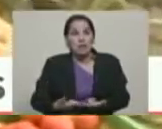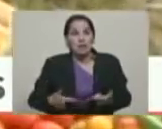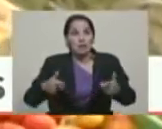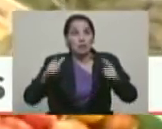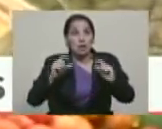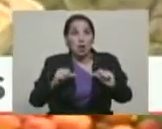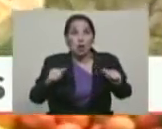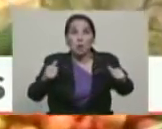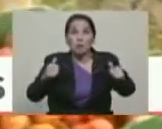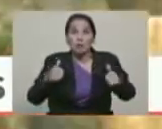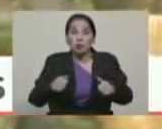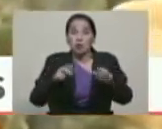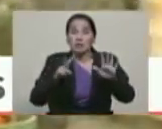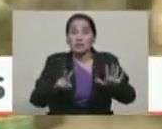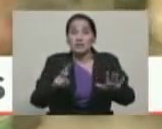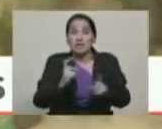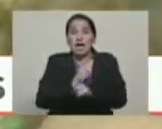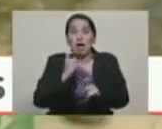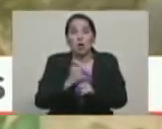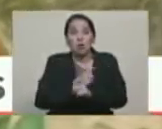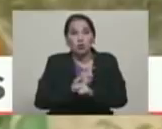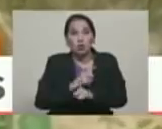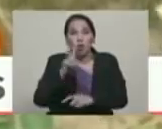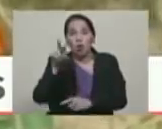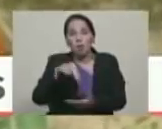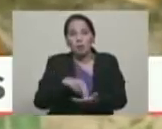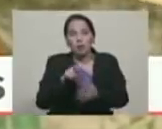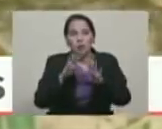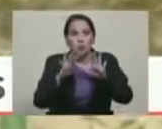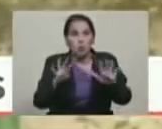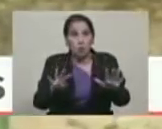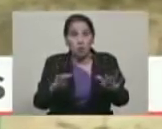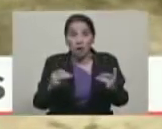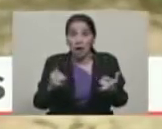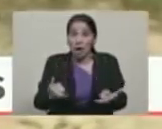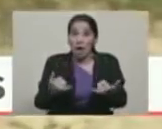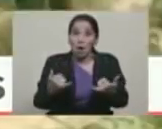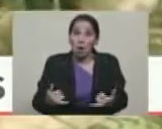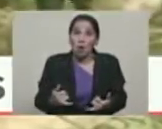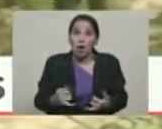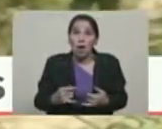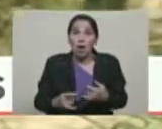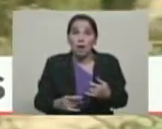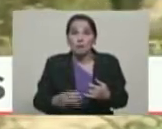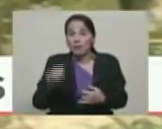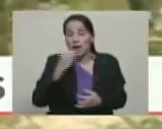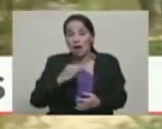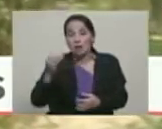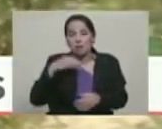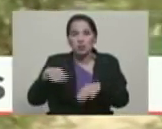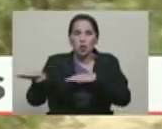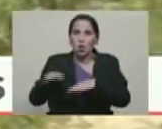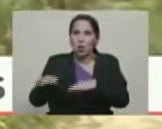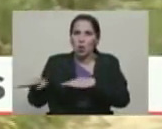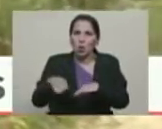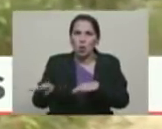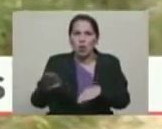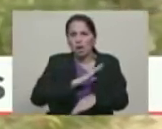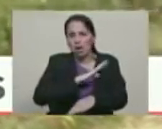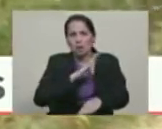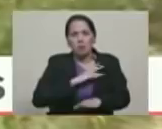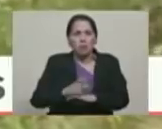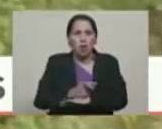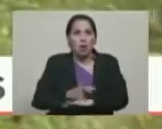sus operaciones el 7 de agosto del 2009. Estamos ahora con la empresa Alimentos Cojedes, muy orgullosamente pertenecer a la gobernación del